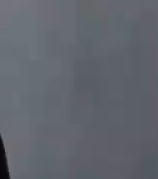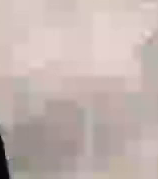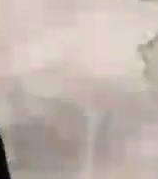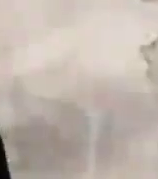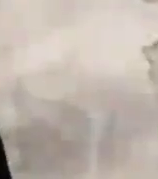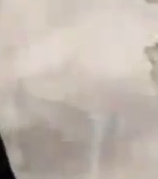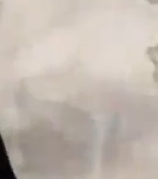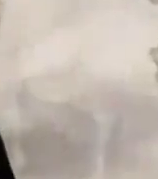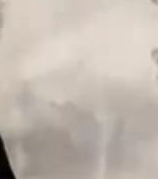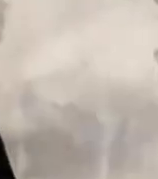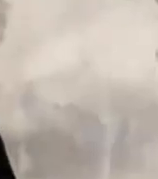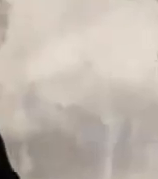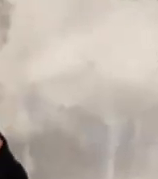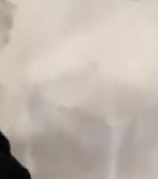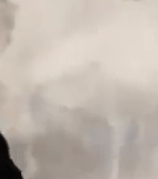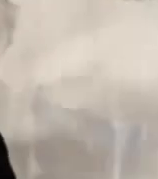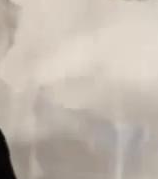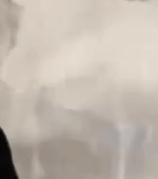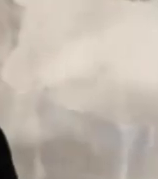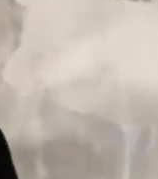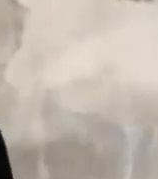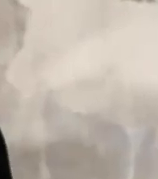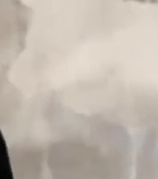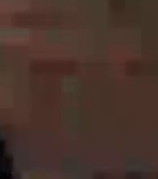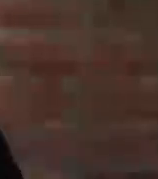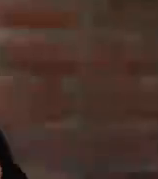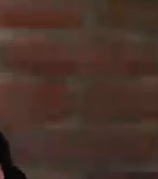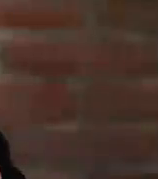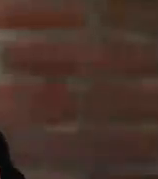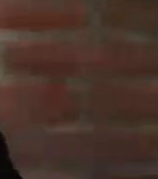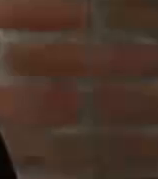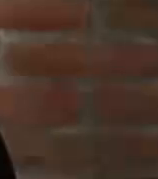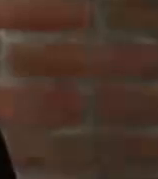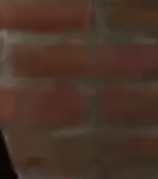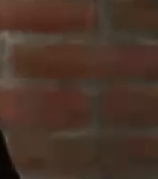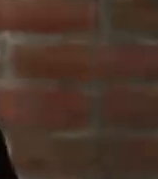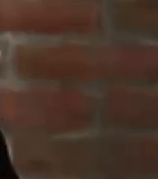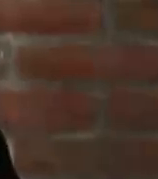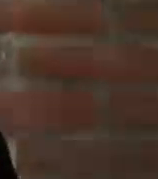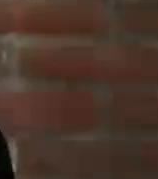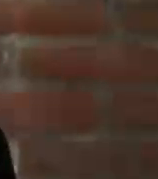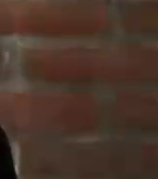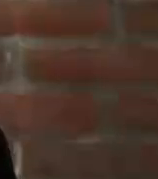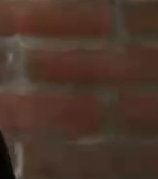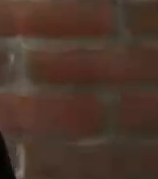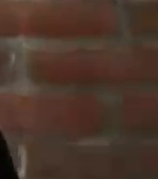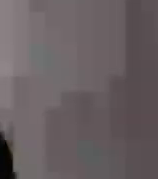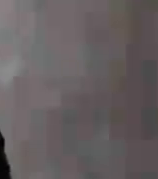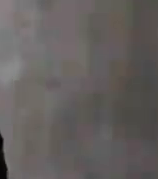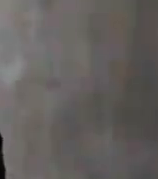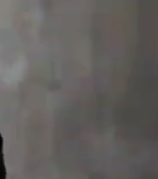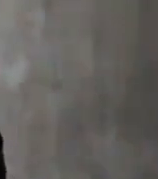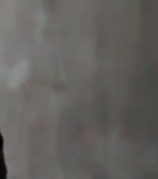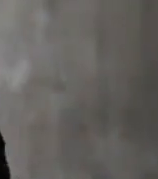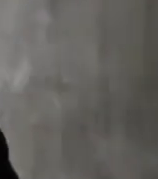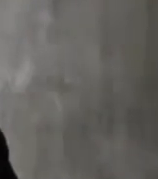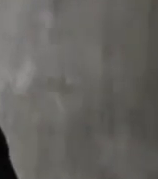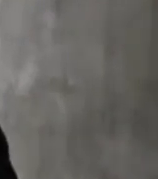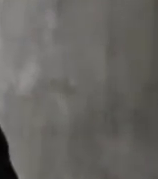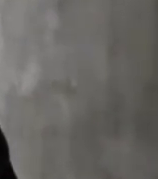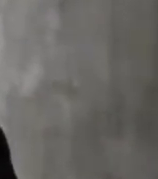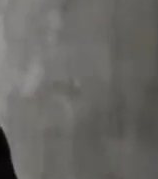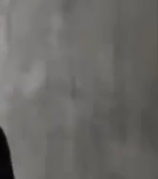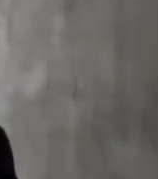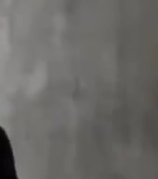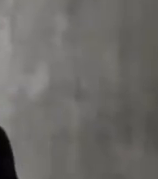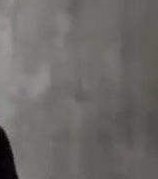calentamiento global. Hashtag acceso universal a la educación. Hashtag discapacidad. Hashtag todos los derechos